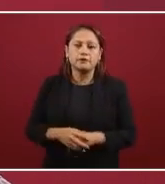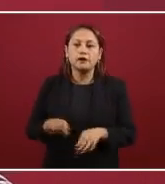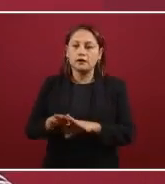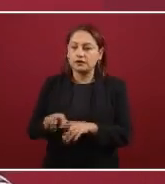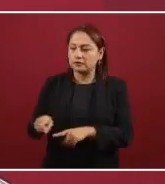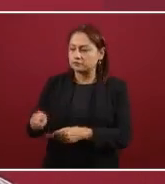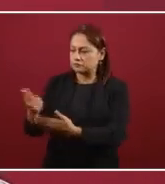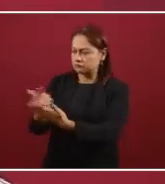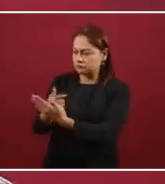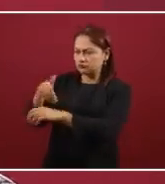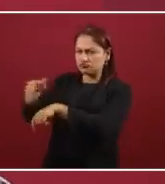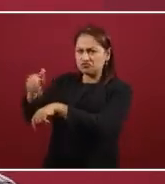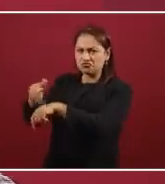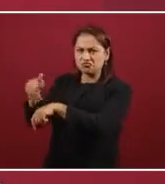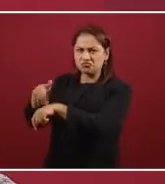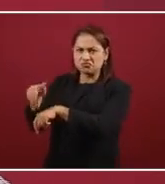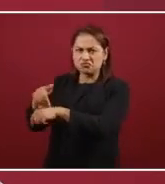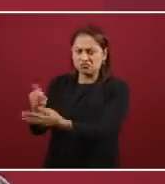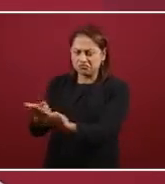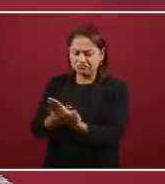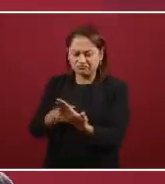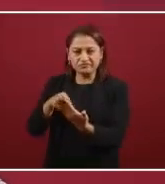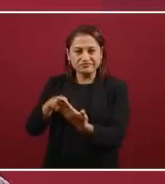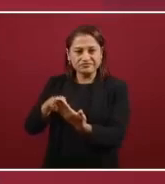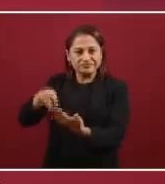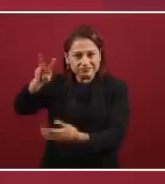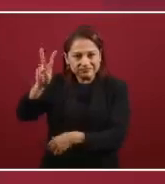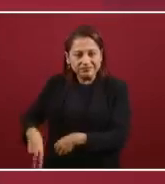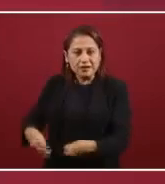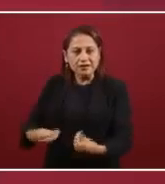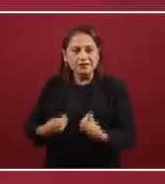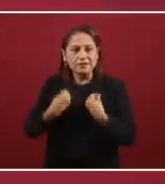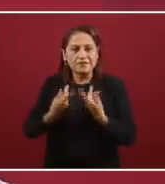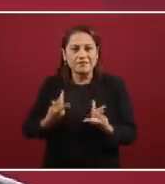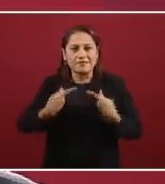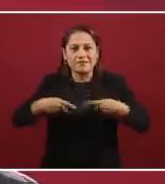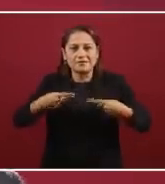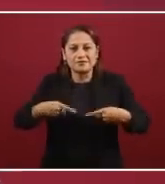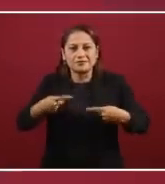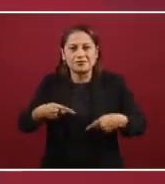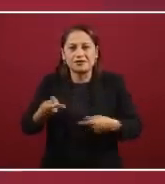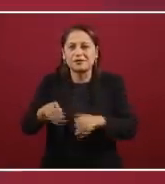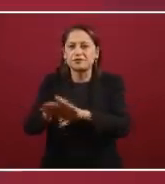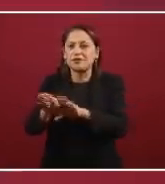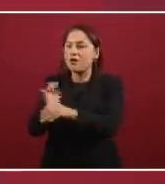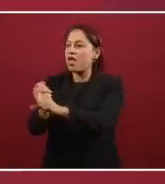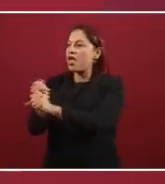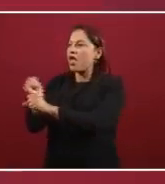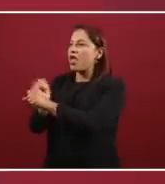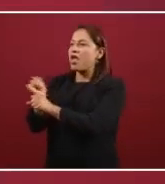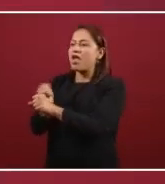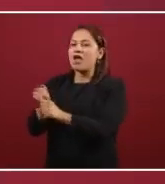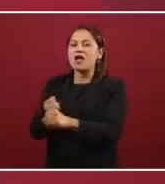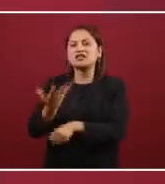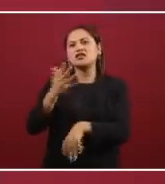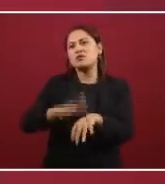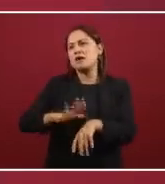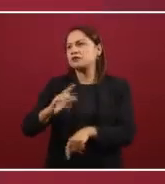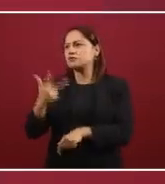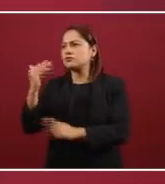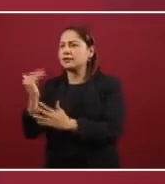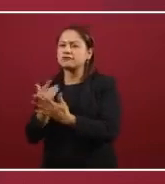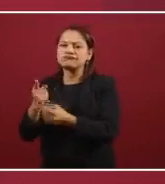asunto no es solamente ir a un ritual de producir cifras y cifras y decir 20 más, 5 menos, 8 de acá, 10 de